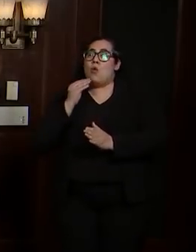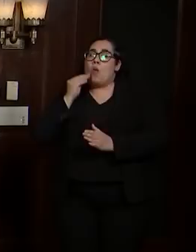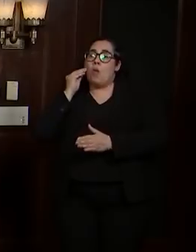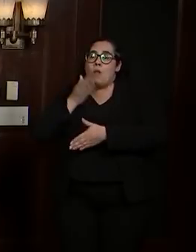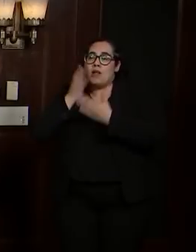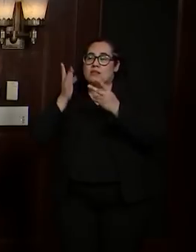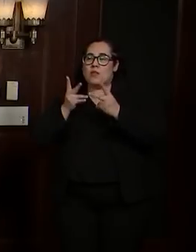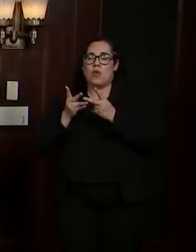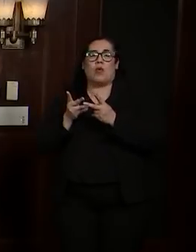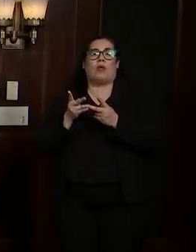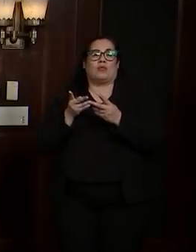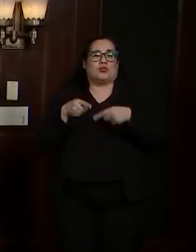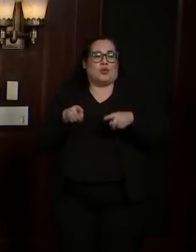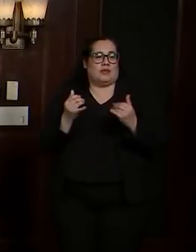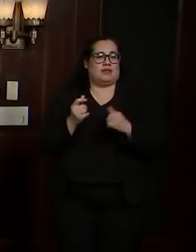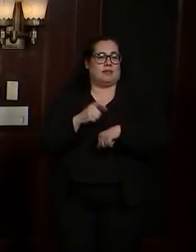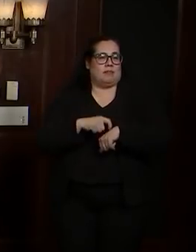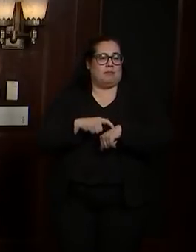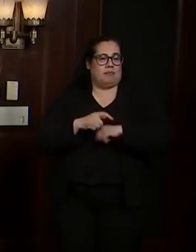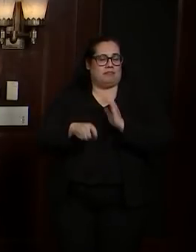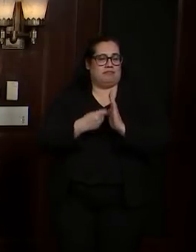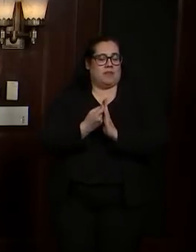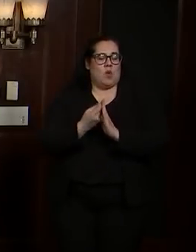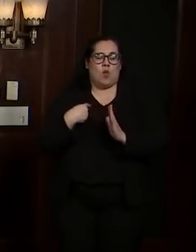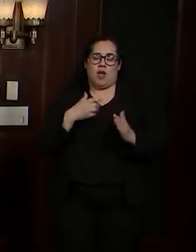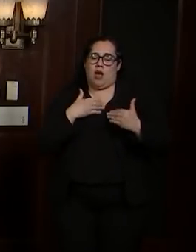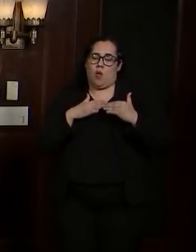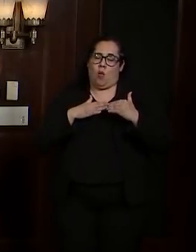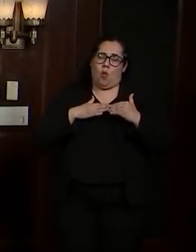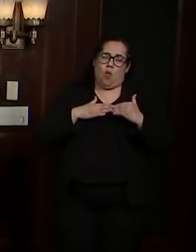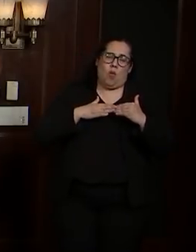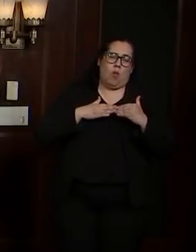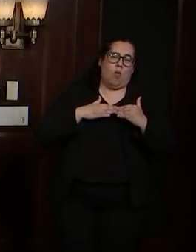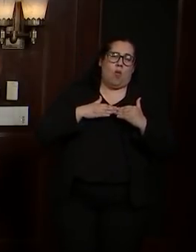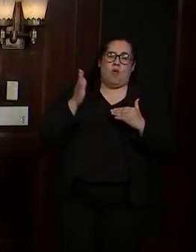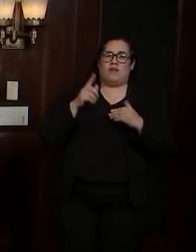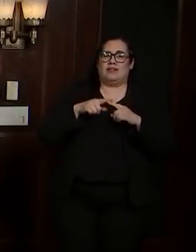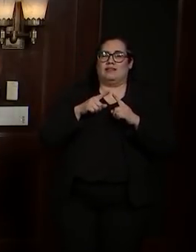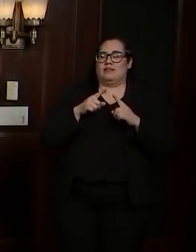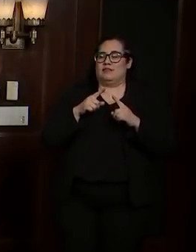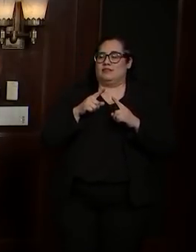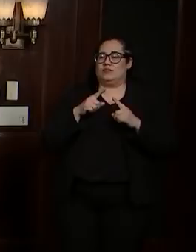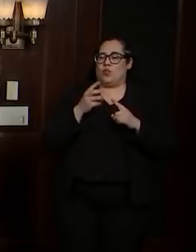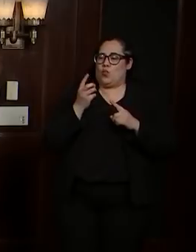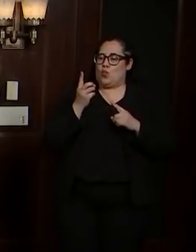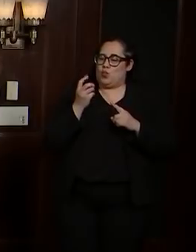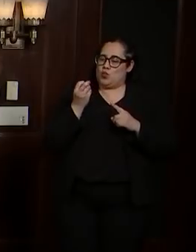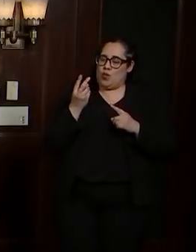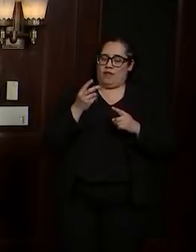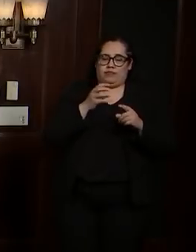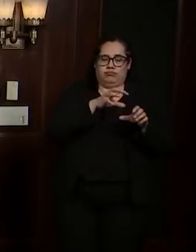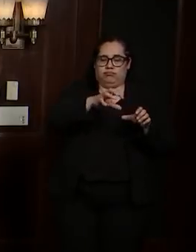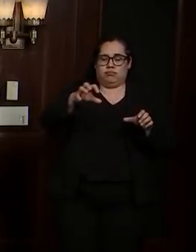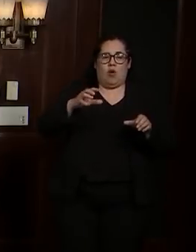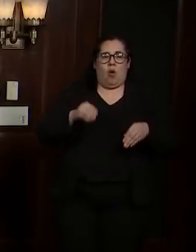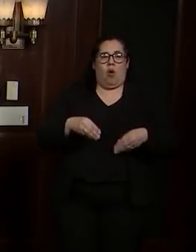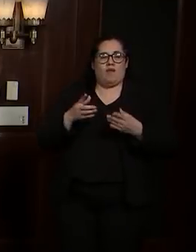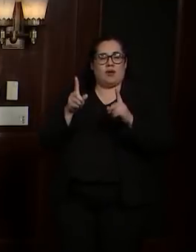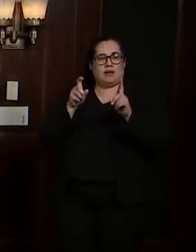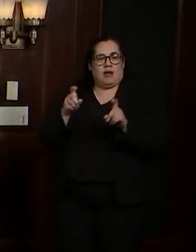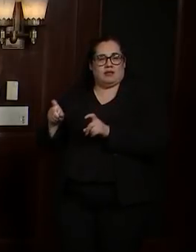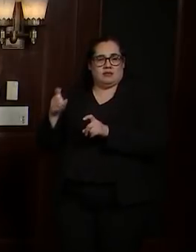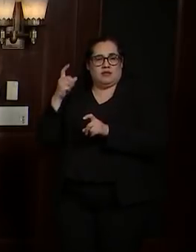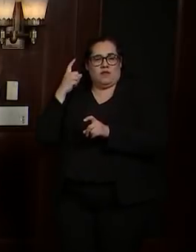esta crisis. Tenemos más de una docena de sitios que está ofreciendo pruebas